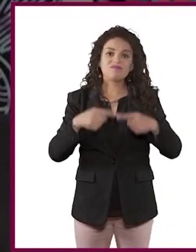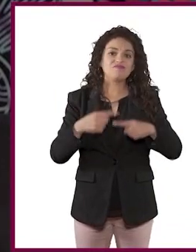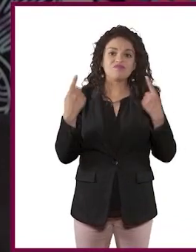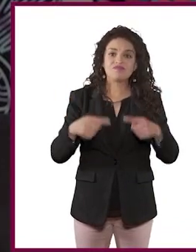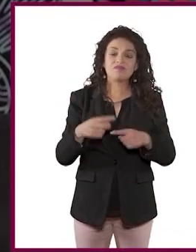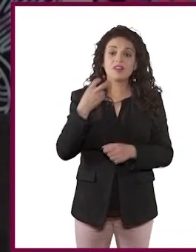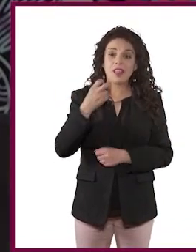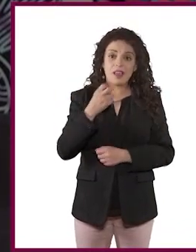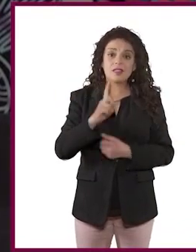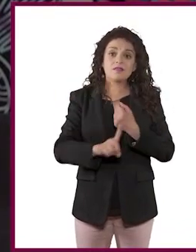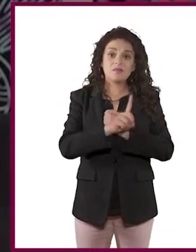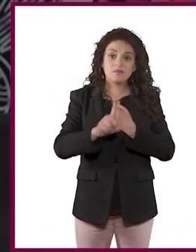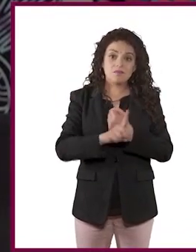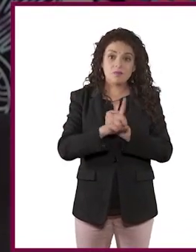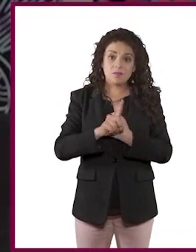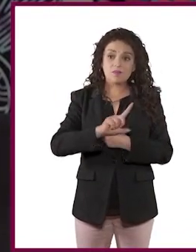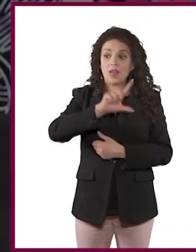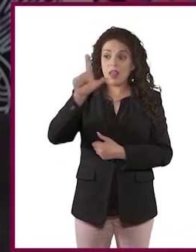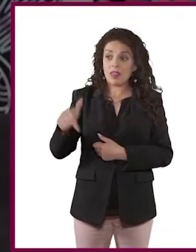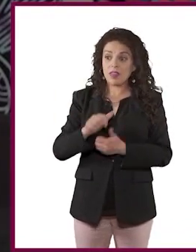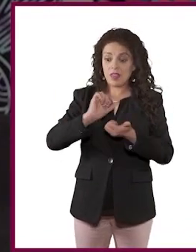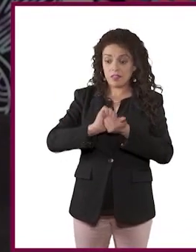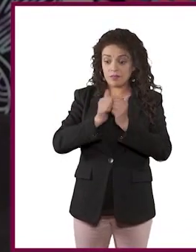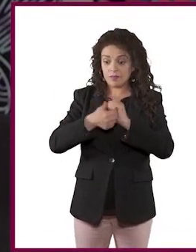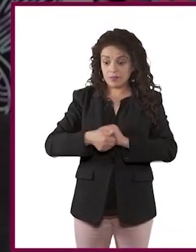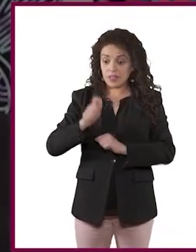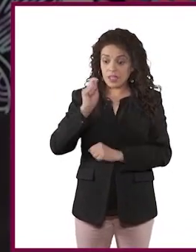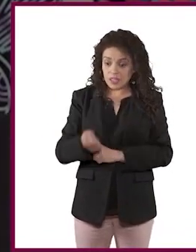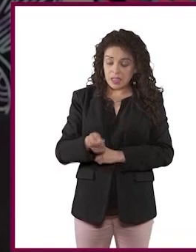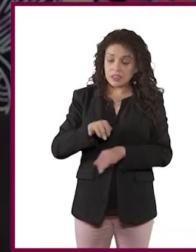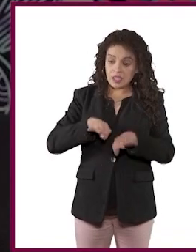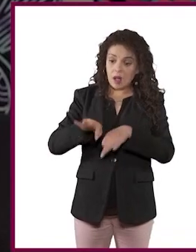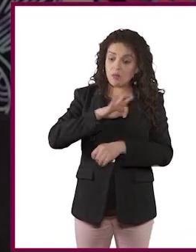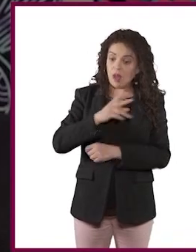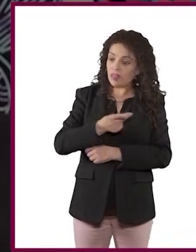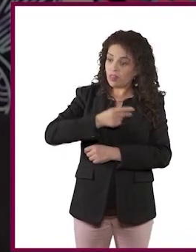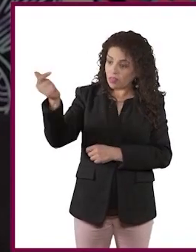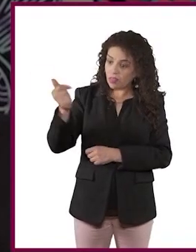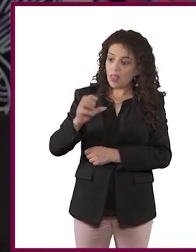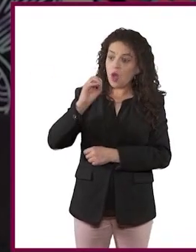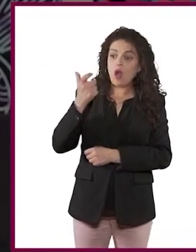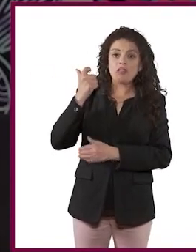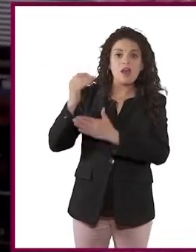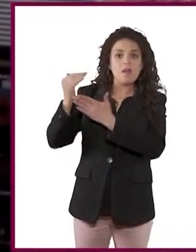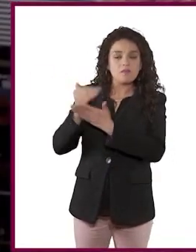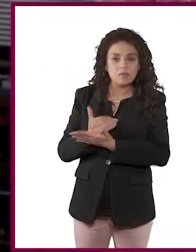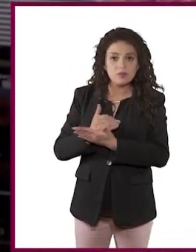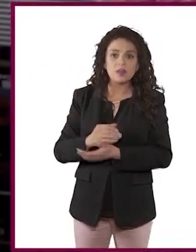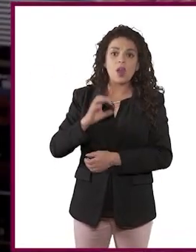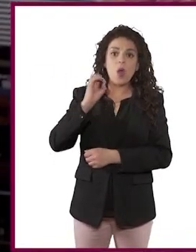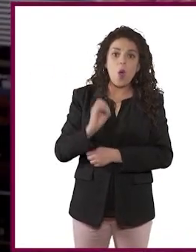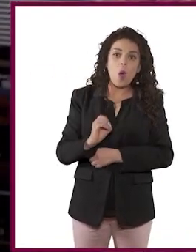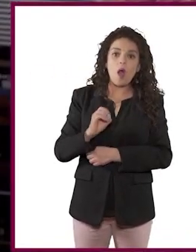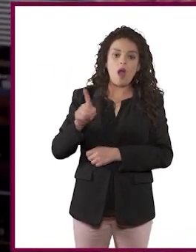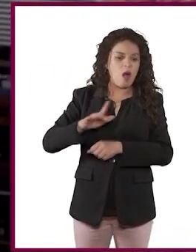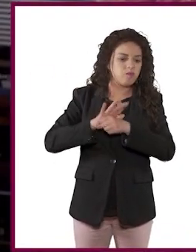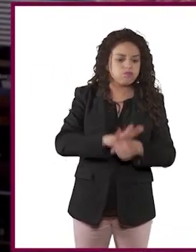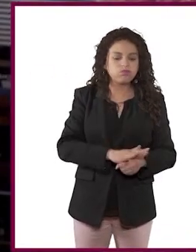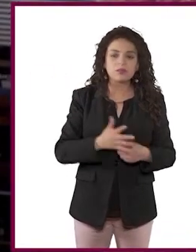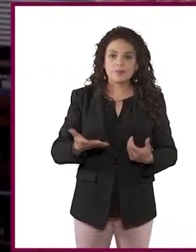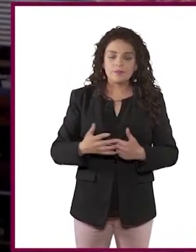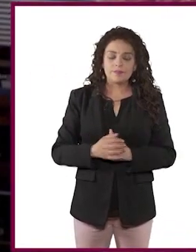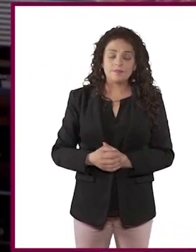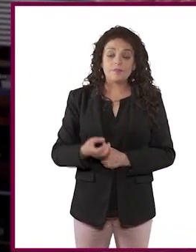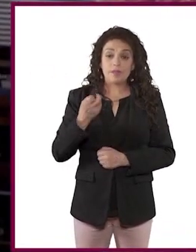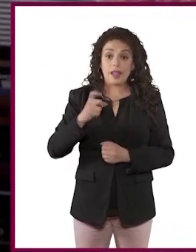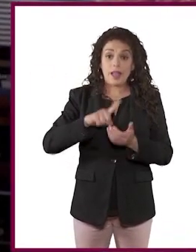repercutir negativamente en despidos, recortes de salarios o represiones. A nivel de sociedad, la